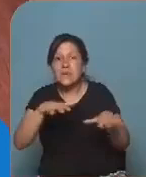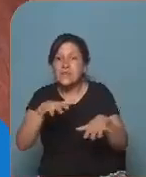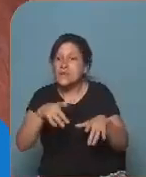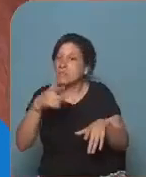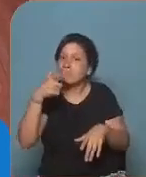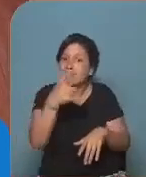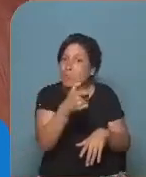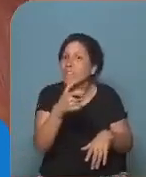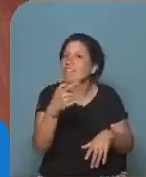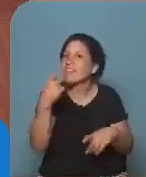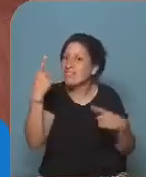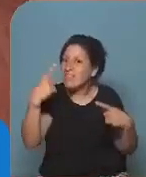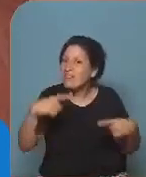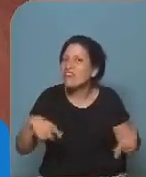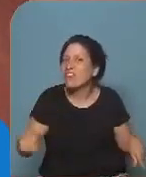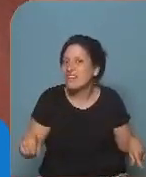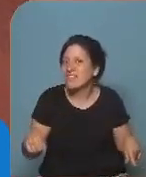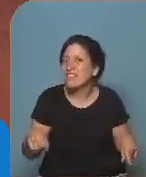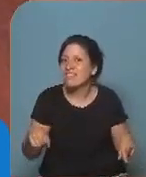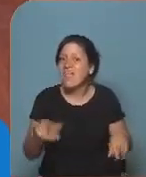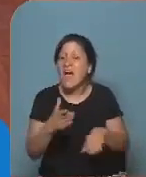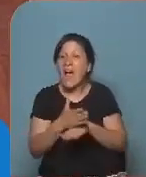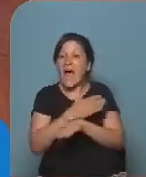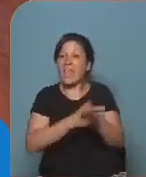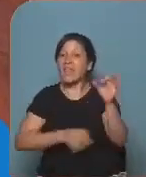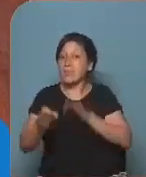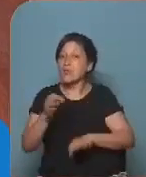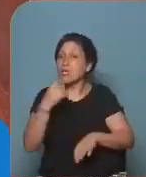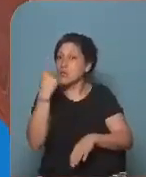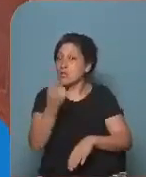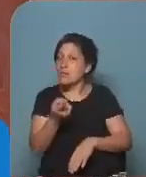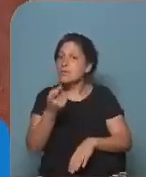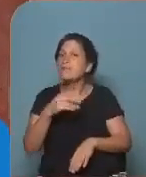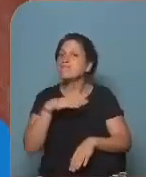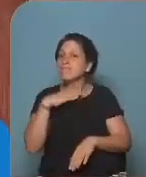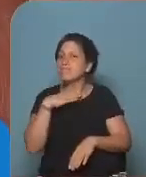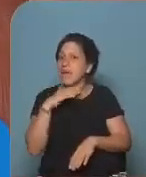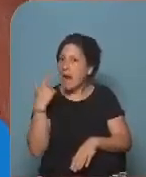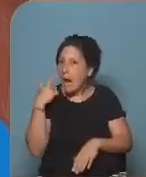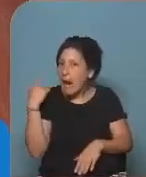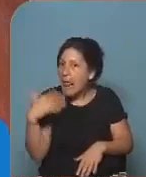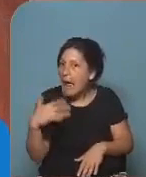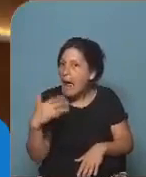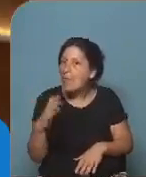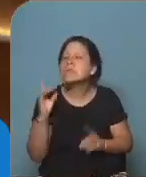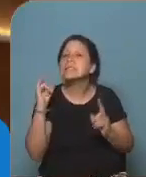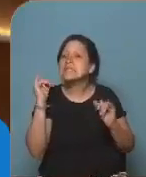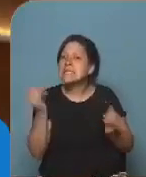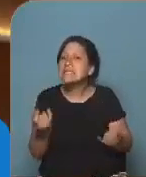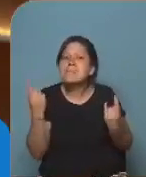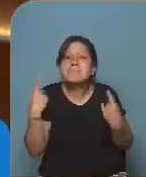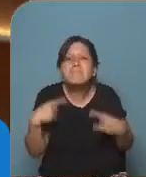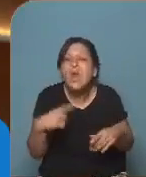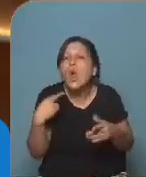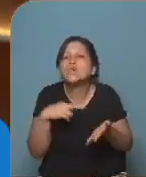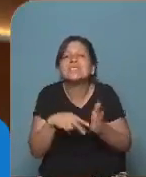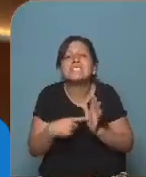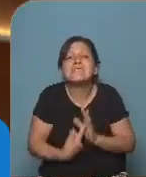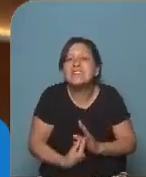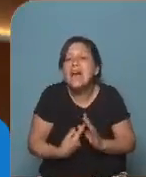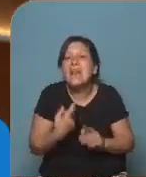Sí. Y Acá tenemos- concretamente en el anteproyecto se habla de delitos graves. Claro. Sí, pero delitos graves donde en última instancia